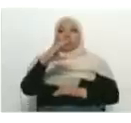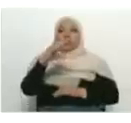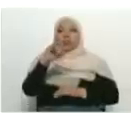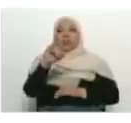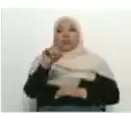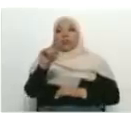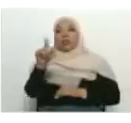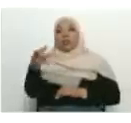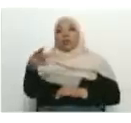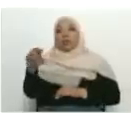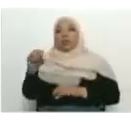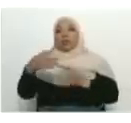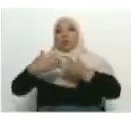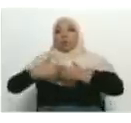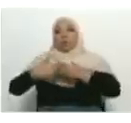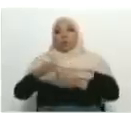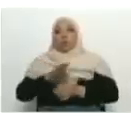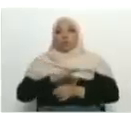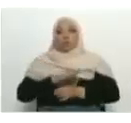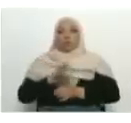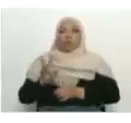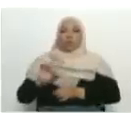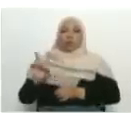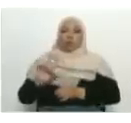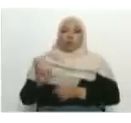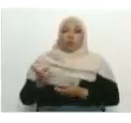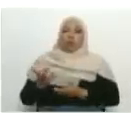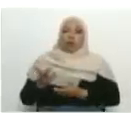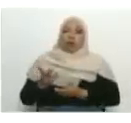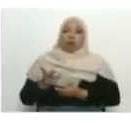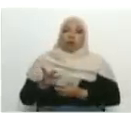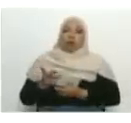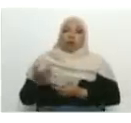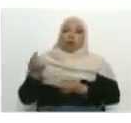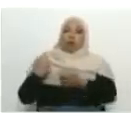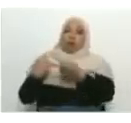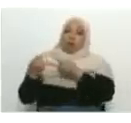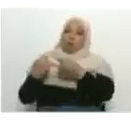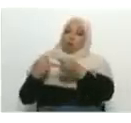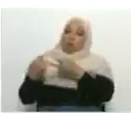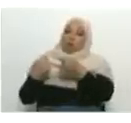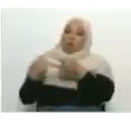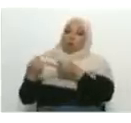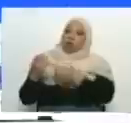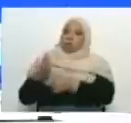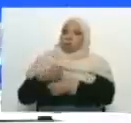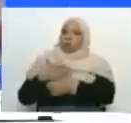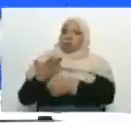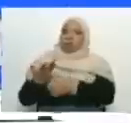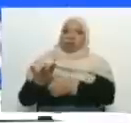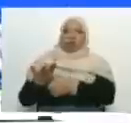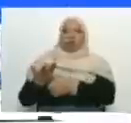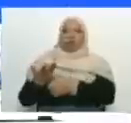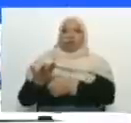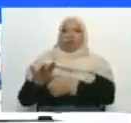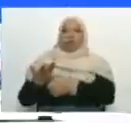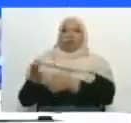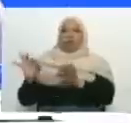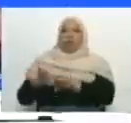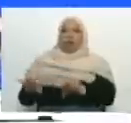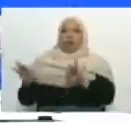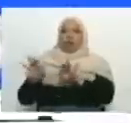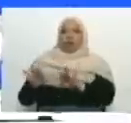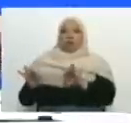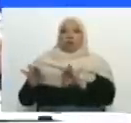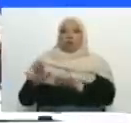Venezuela. Aquí yo mismo soy, para negociar. ¿Qué pueden negociar? Citgo,